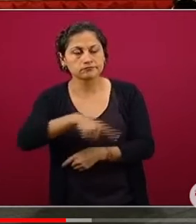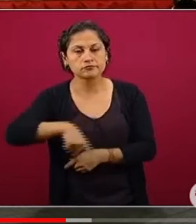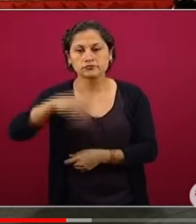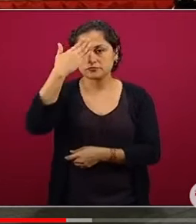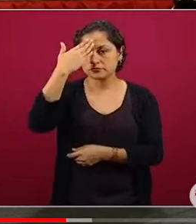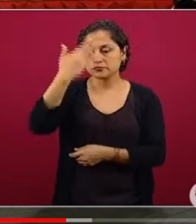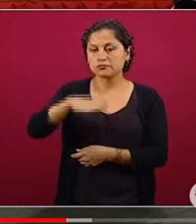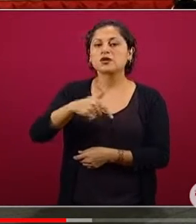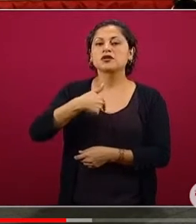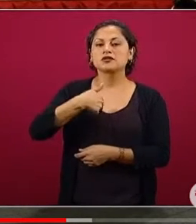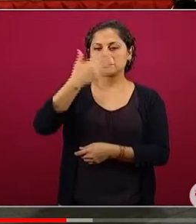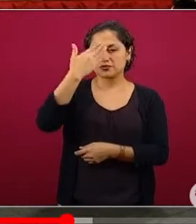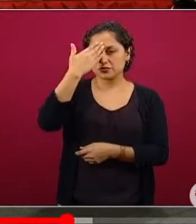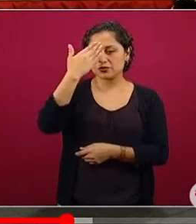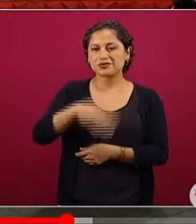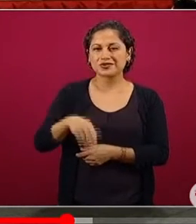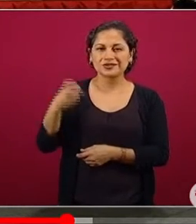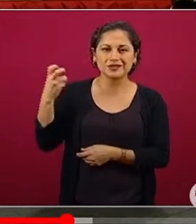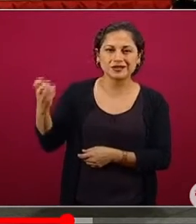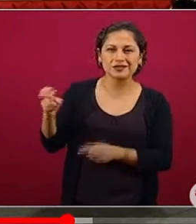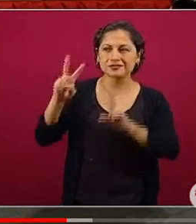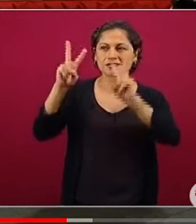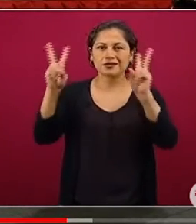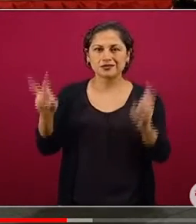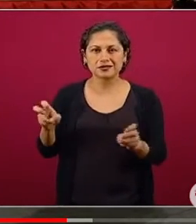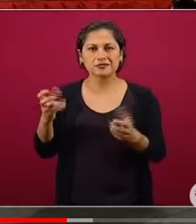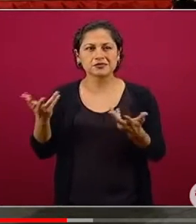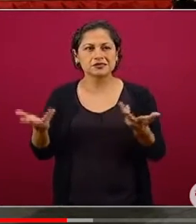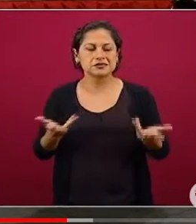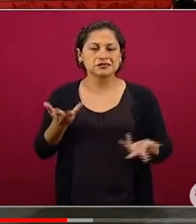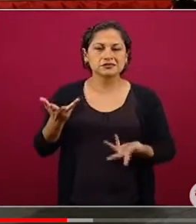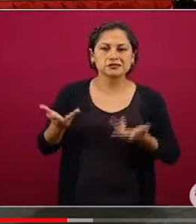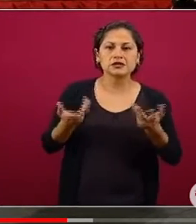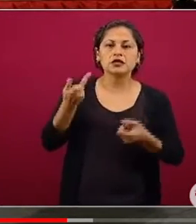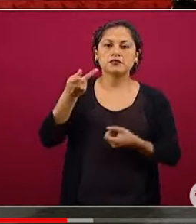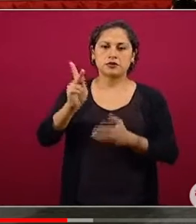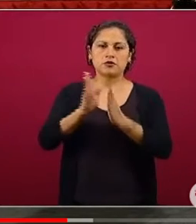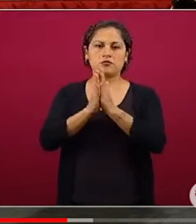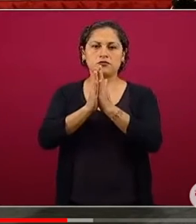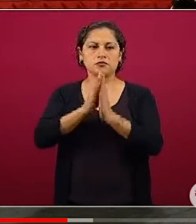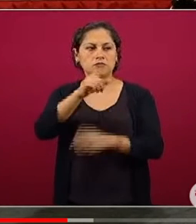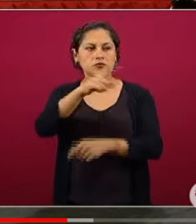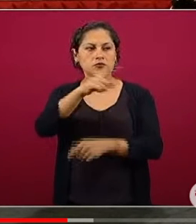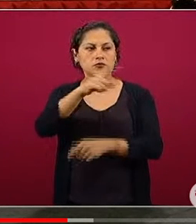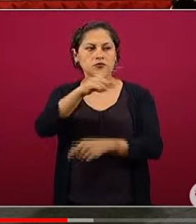pero para que se motive todo el mundo a pensar en lo que está ocurriendo en México.